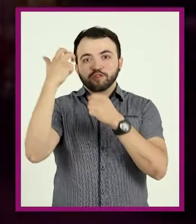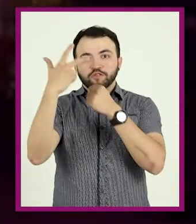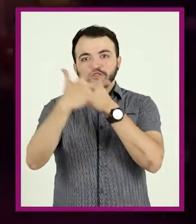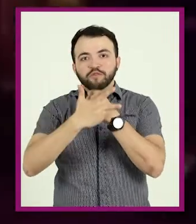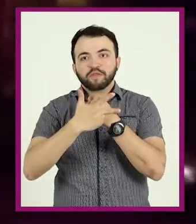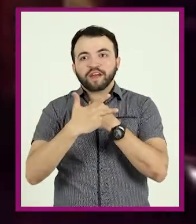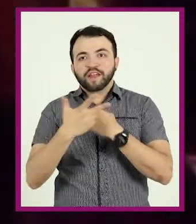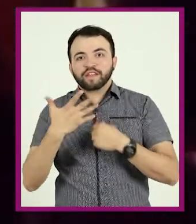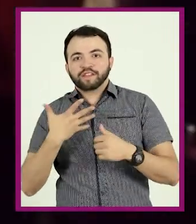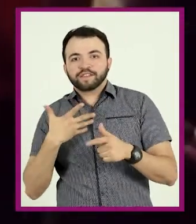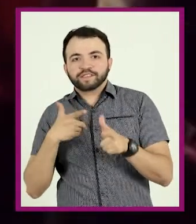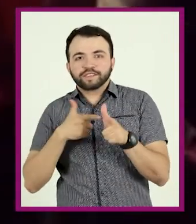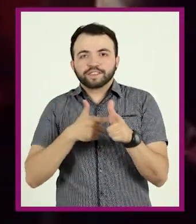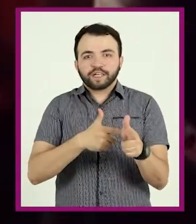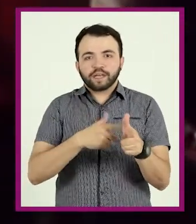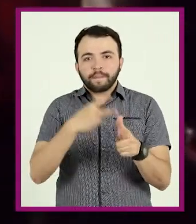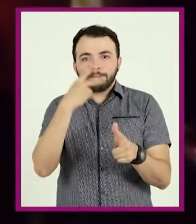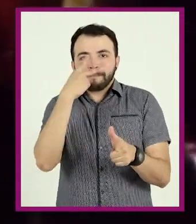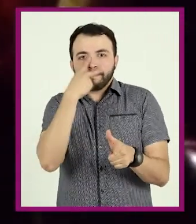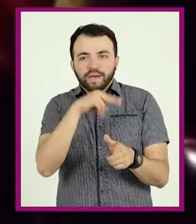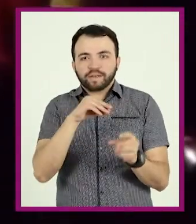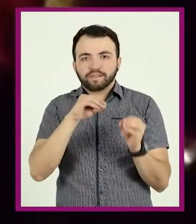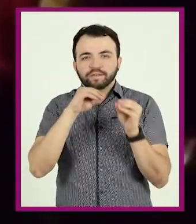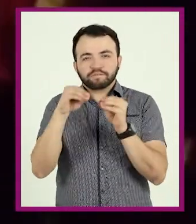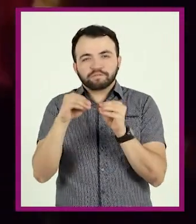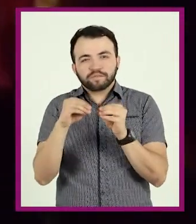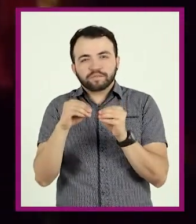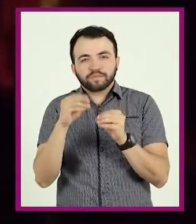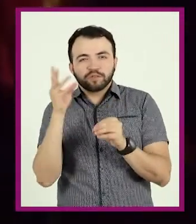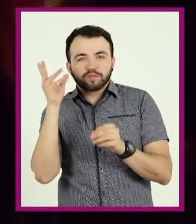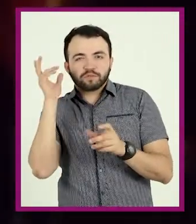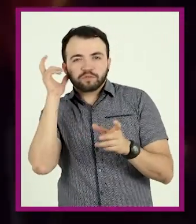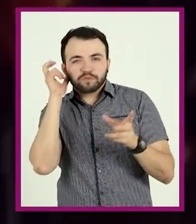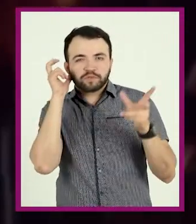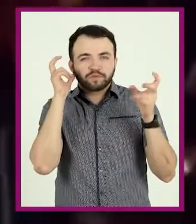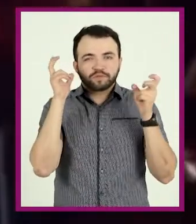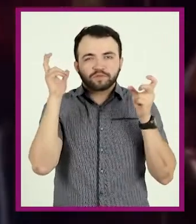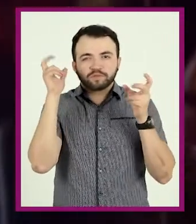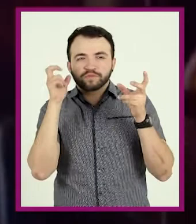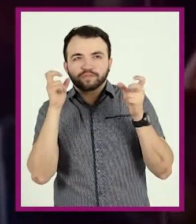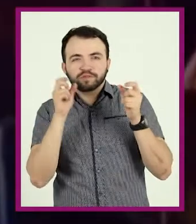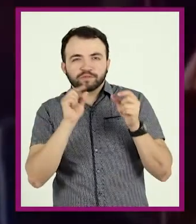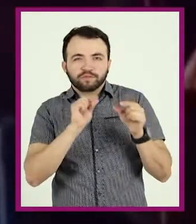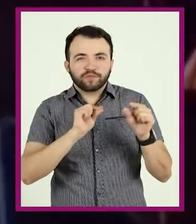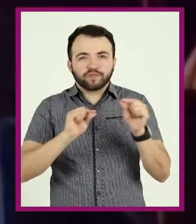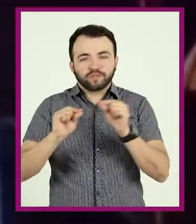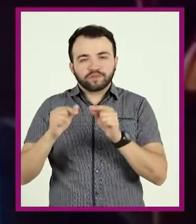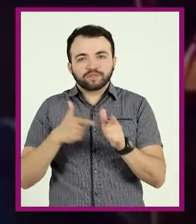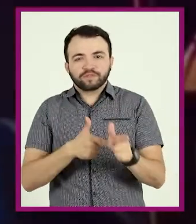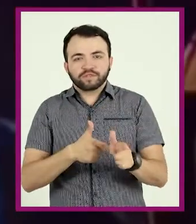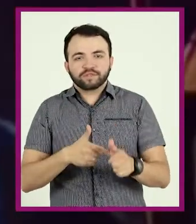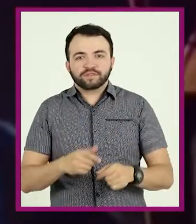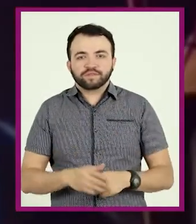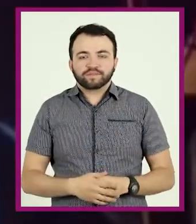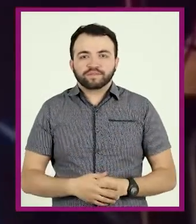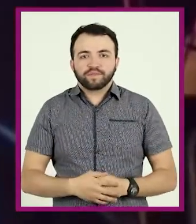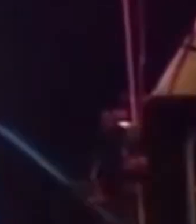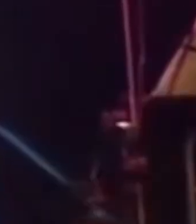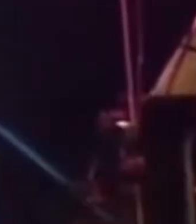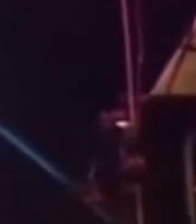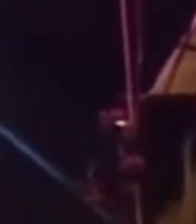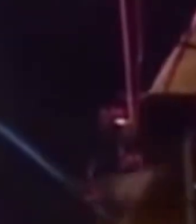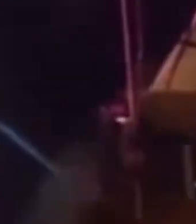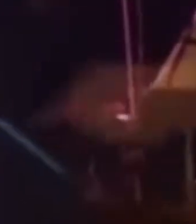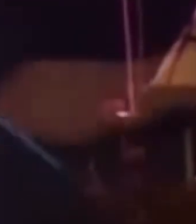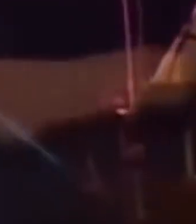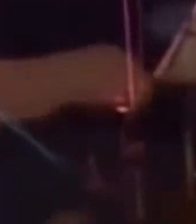Moj život je kratak bio I prolazan kao san.